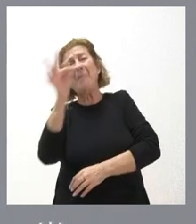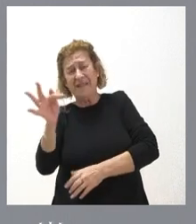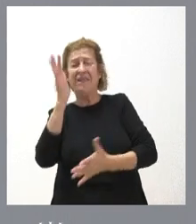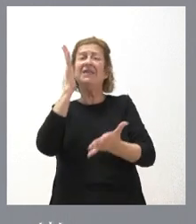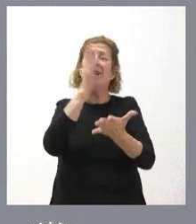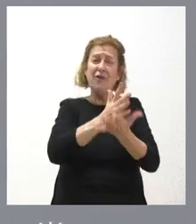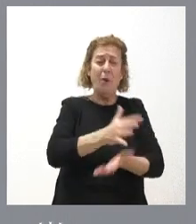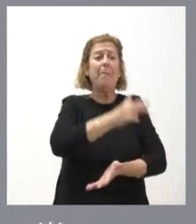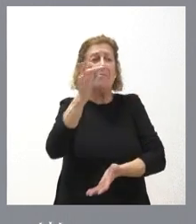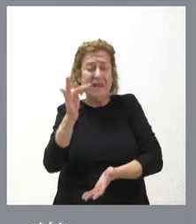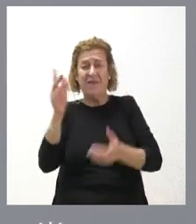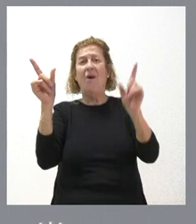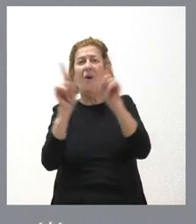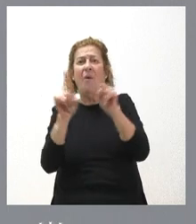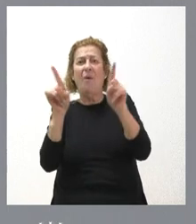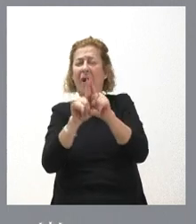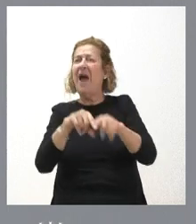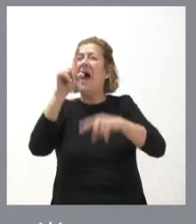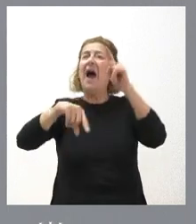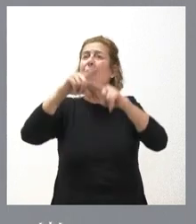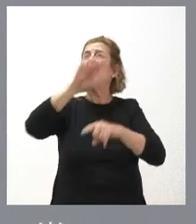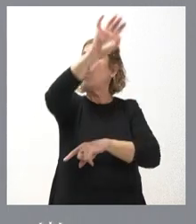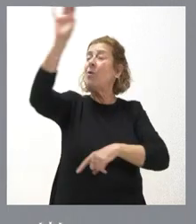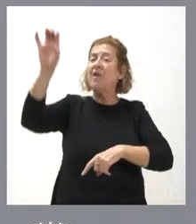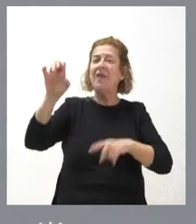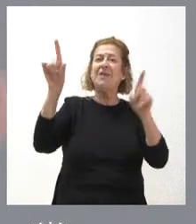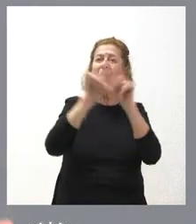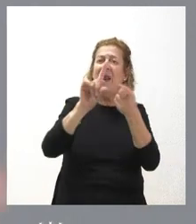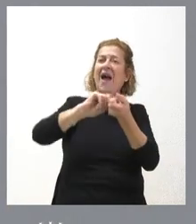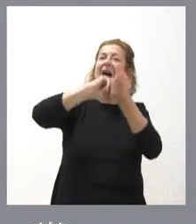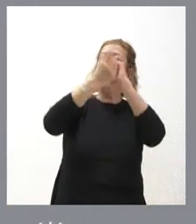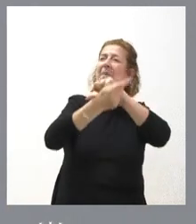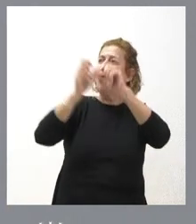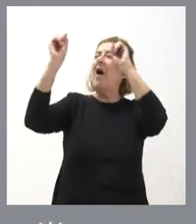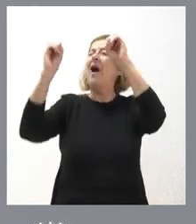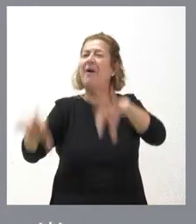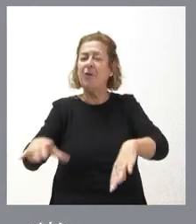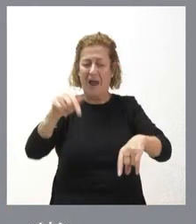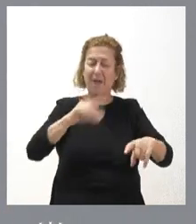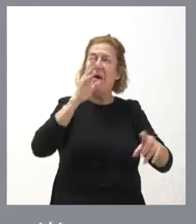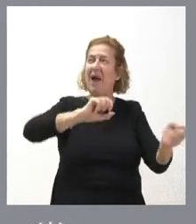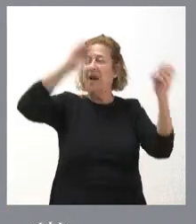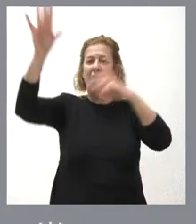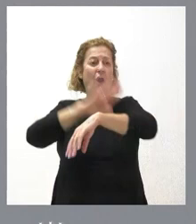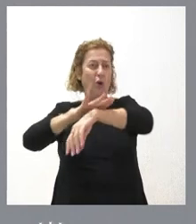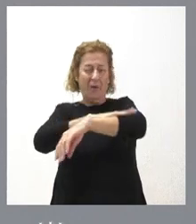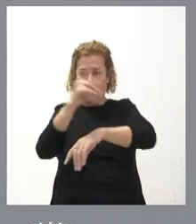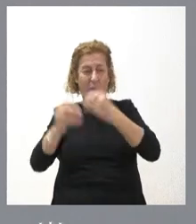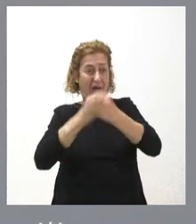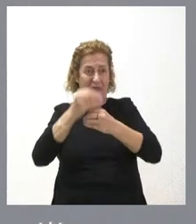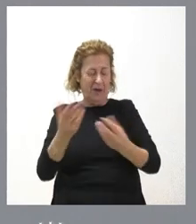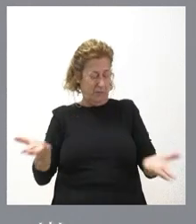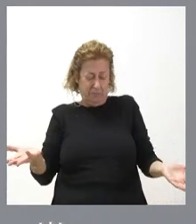instrument para premiar algunas comunidades autónomas que cambien su sede social que abandonen un territorio para irse a otro y lo haga el gobierno me parece que es